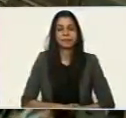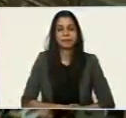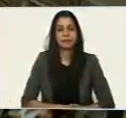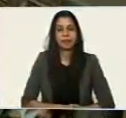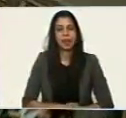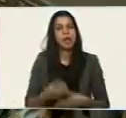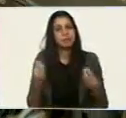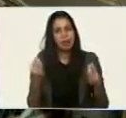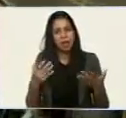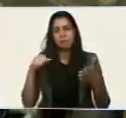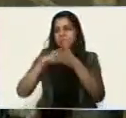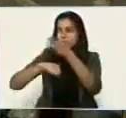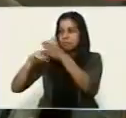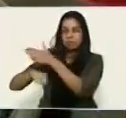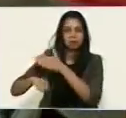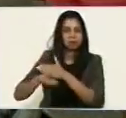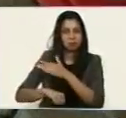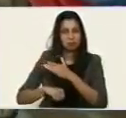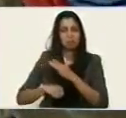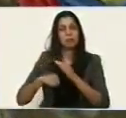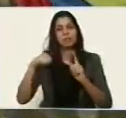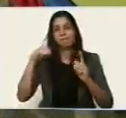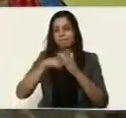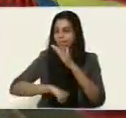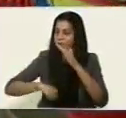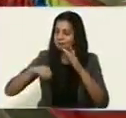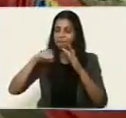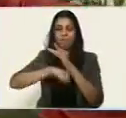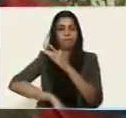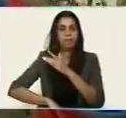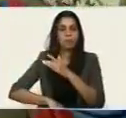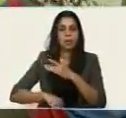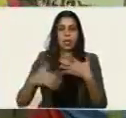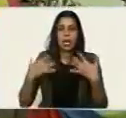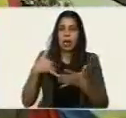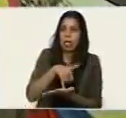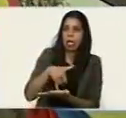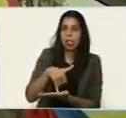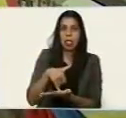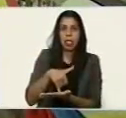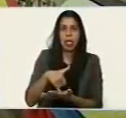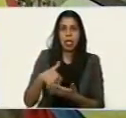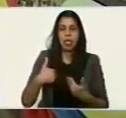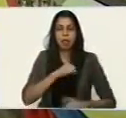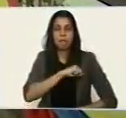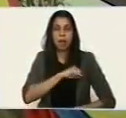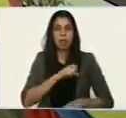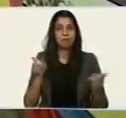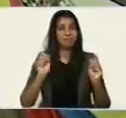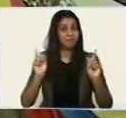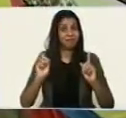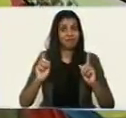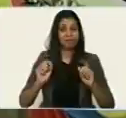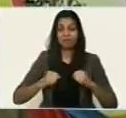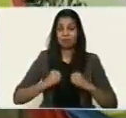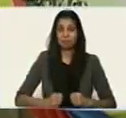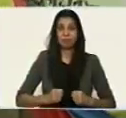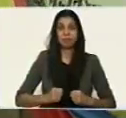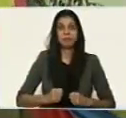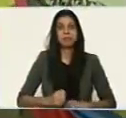Para hacer lo que tengamos que hacer. Sin complejos de ningún tipo. Sin complejos de ningún tipo.